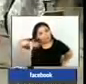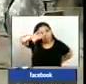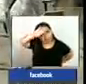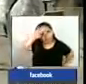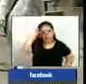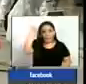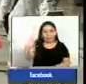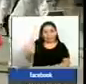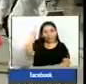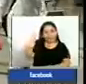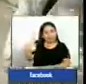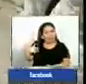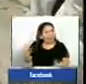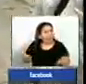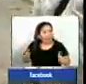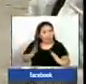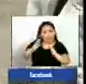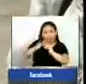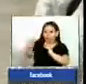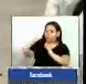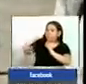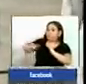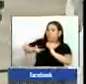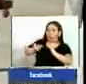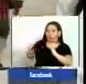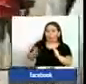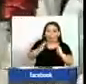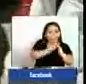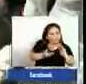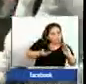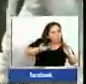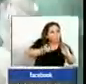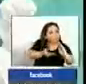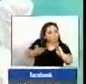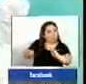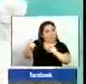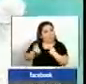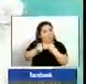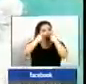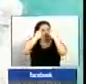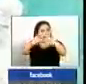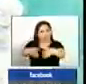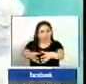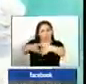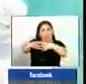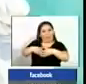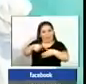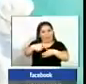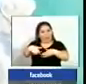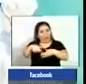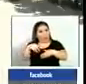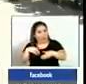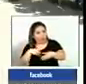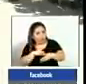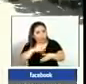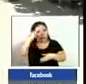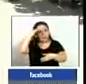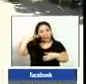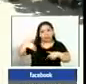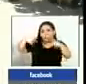algunos días, están recibiendo en sus casas la sorpresiva visita de este grupo de personas. Son médicos y enfermeras